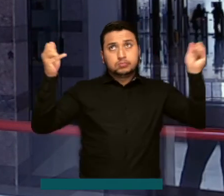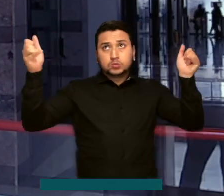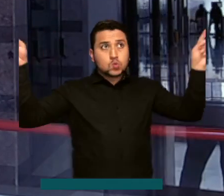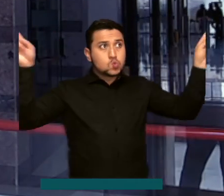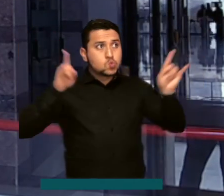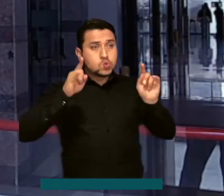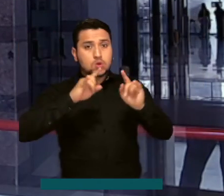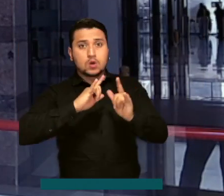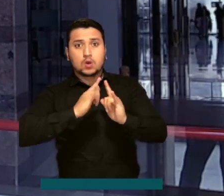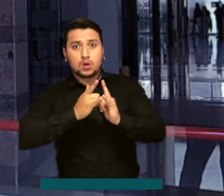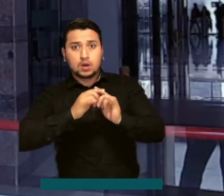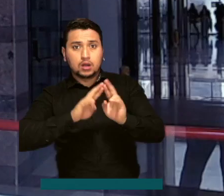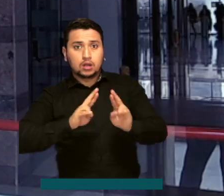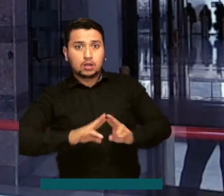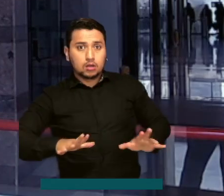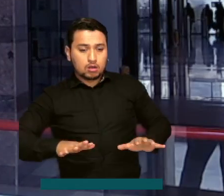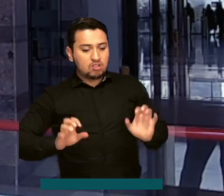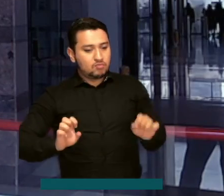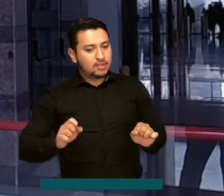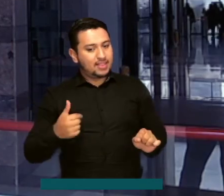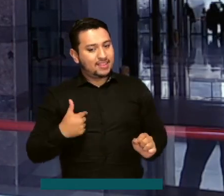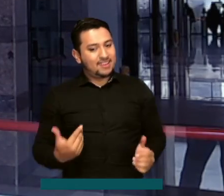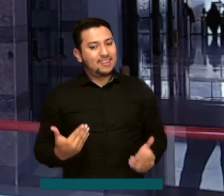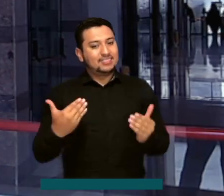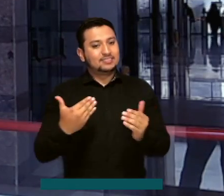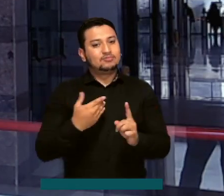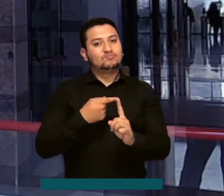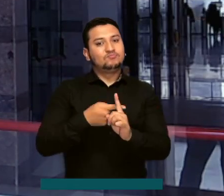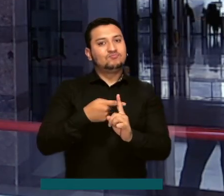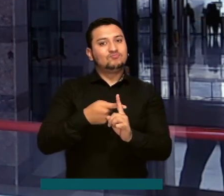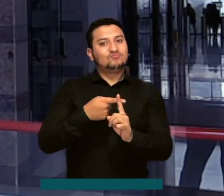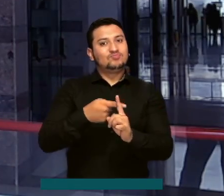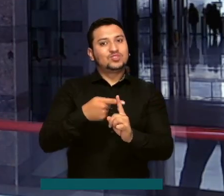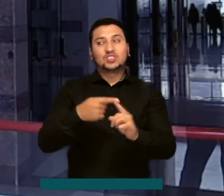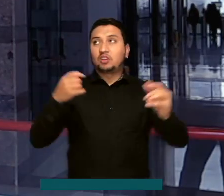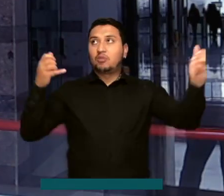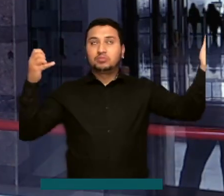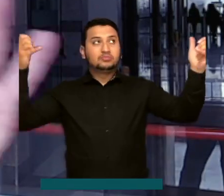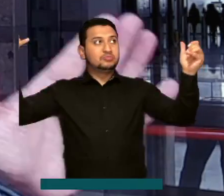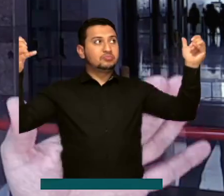en su casa le permitirá disfrutar de sus beneficios, la seguridad y la